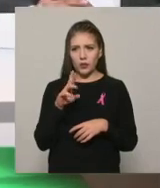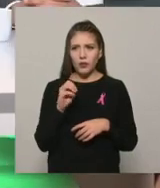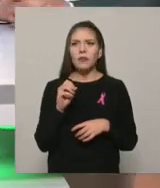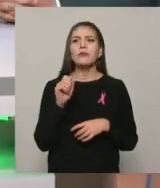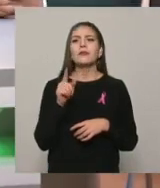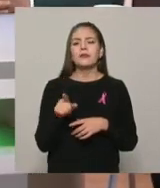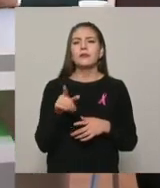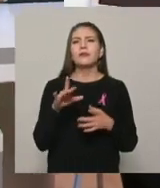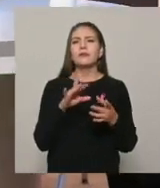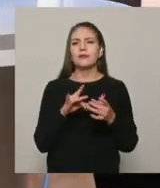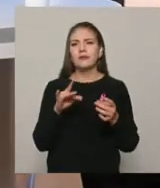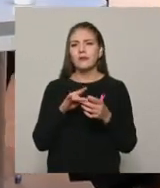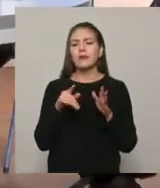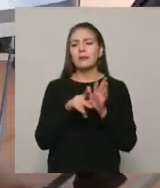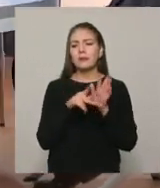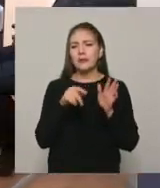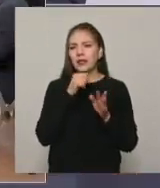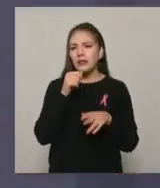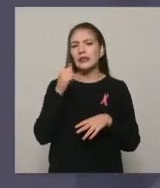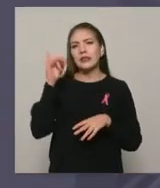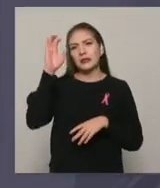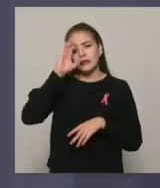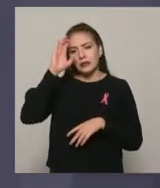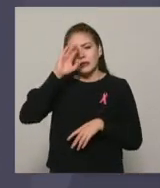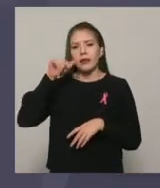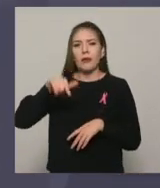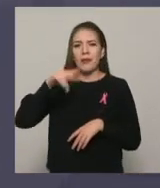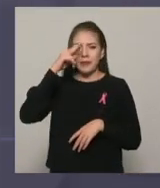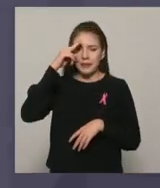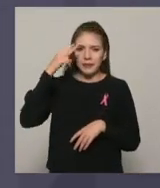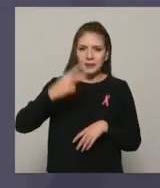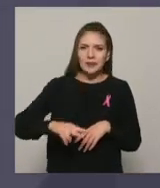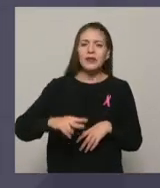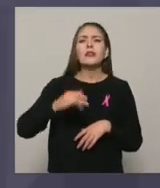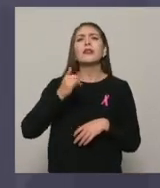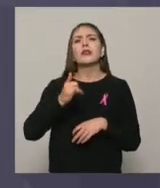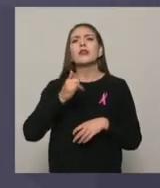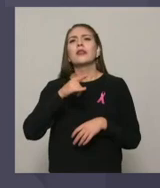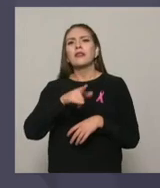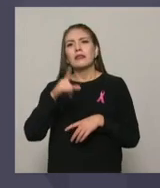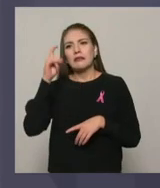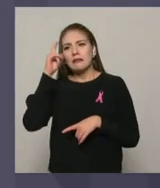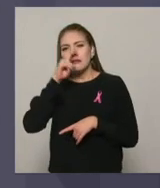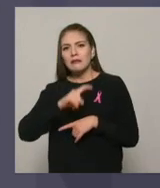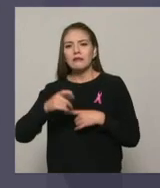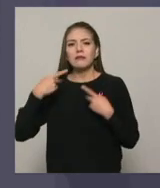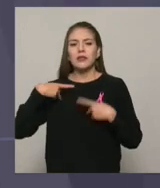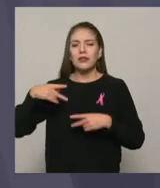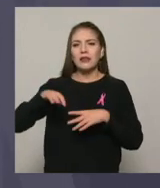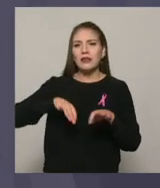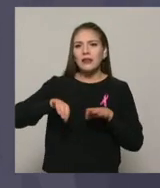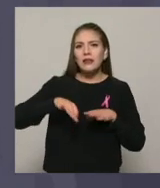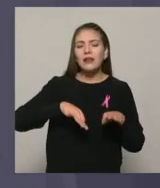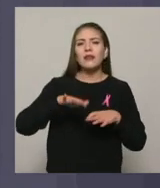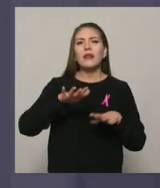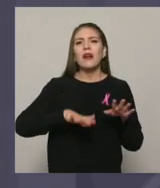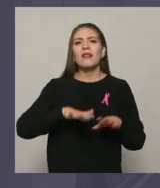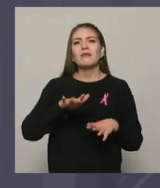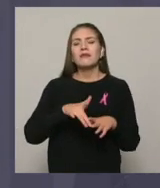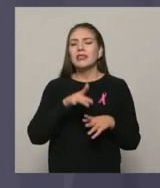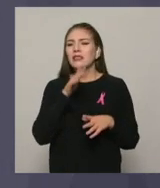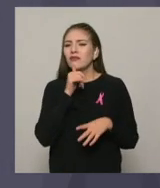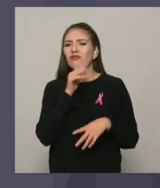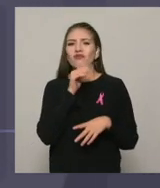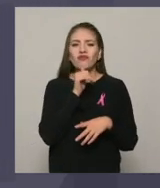y ciencia en la Ciudad de México y en el país y en la dificultad que encuentran muchos colegas que terminan con cierta sensación de